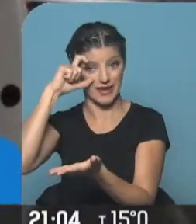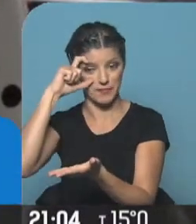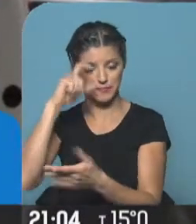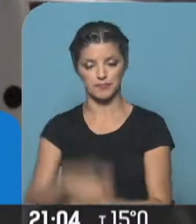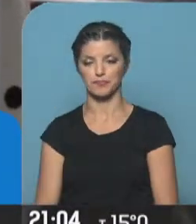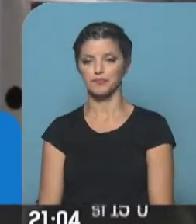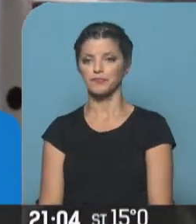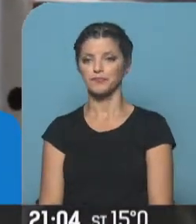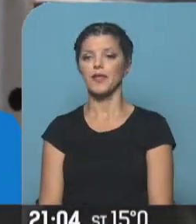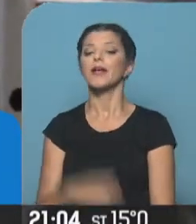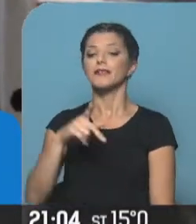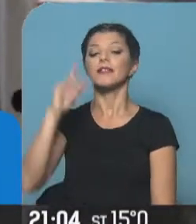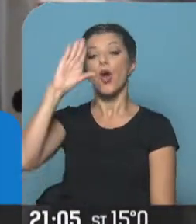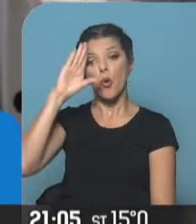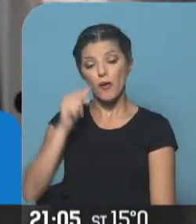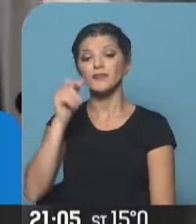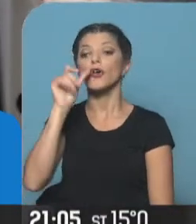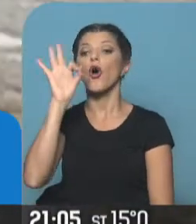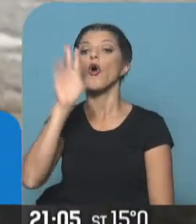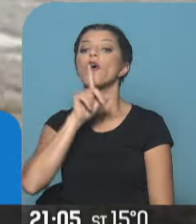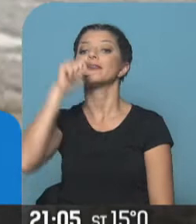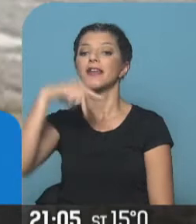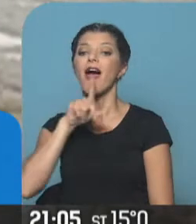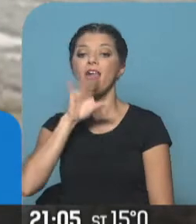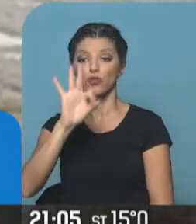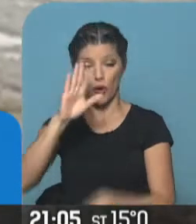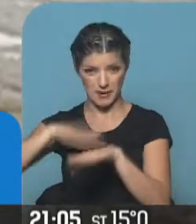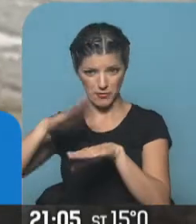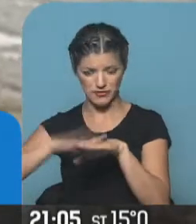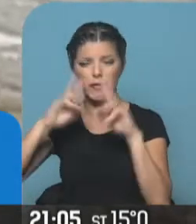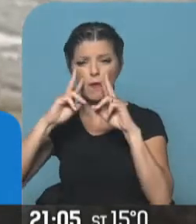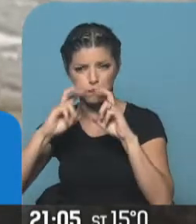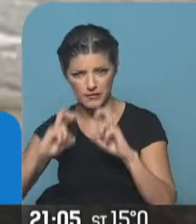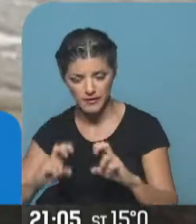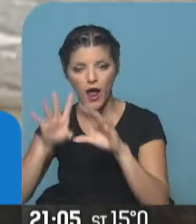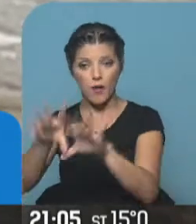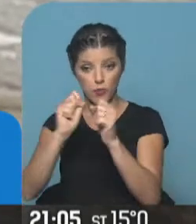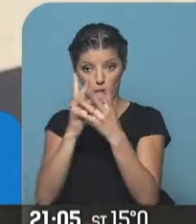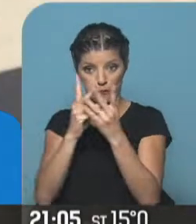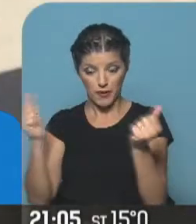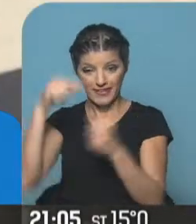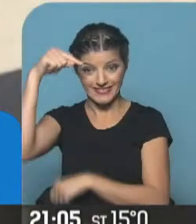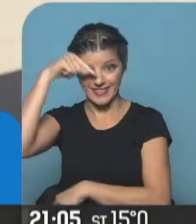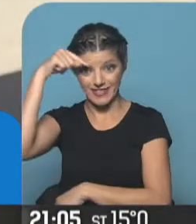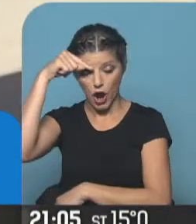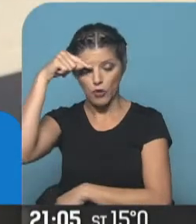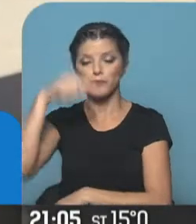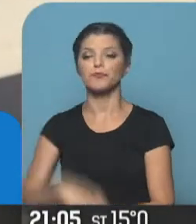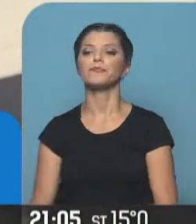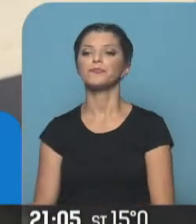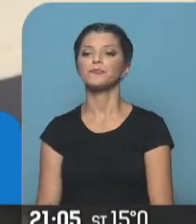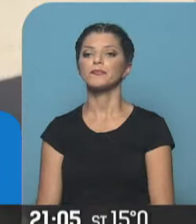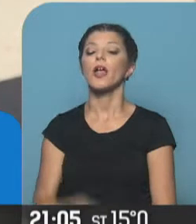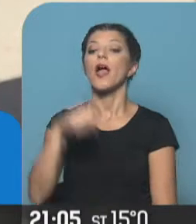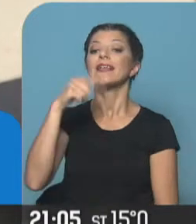Guido Otranto, quien está a cargo de la causa que investiga la desaparición forzada de Santiago Maldonado, el secretario de Derechos